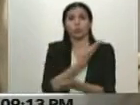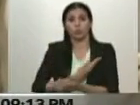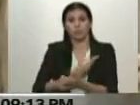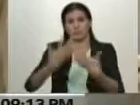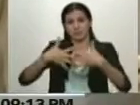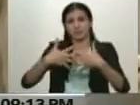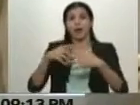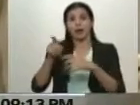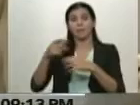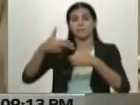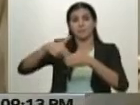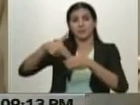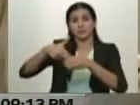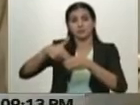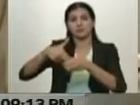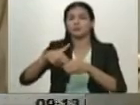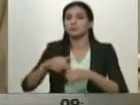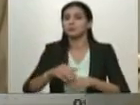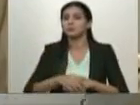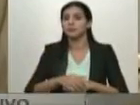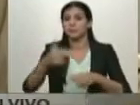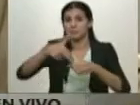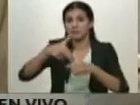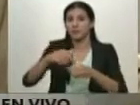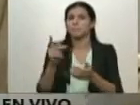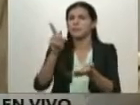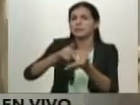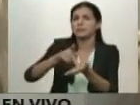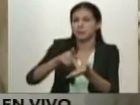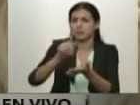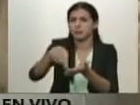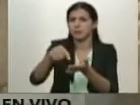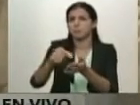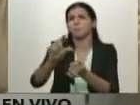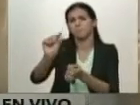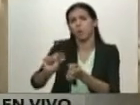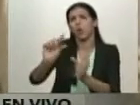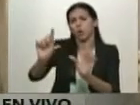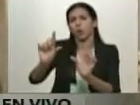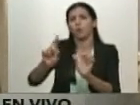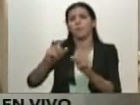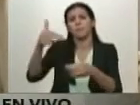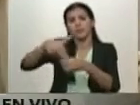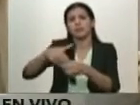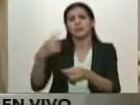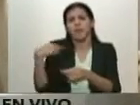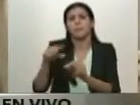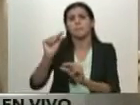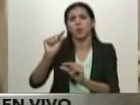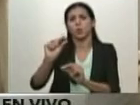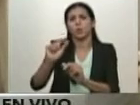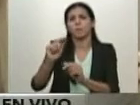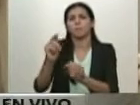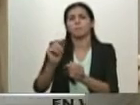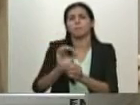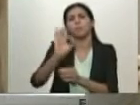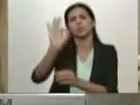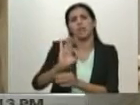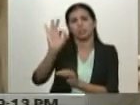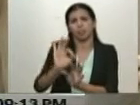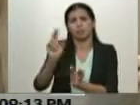PDVSA tiene una participación accionaria minoritaria, pero que garantizamos en áreas